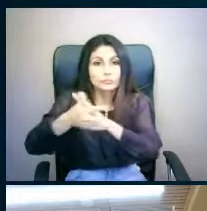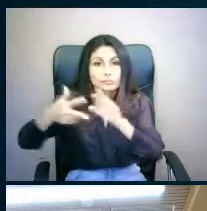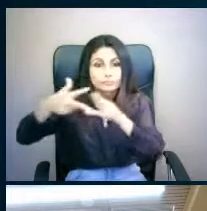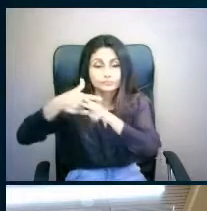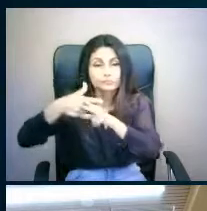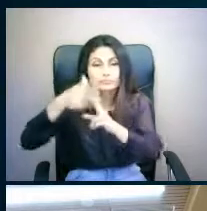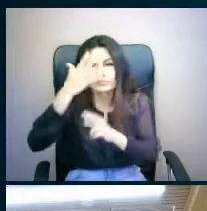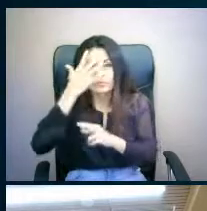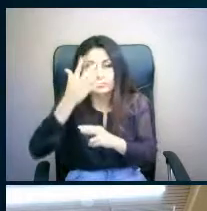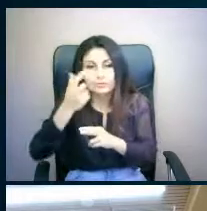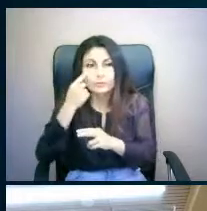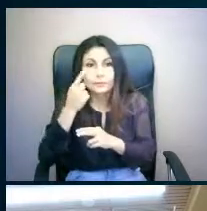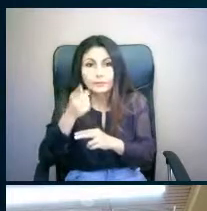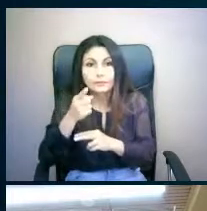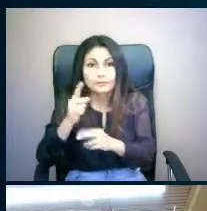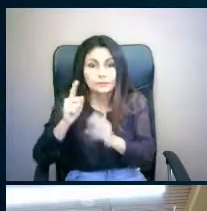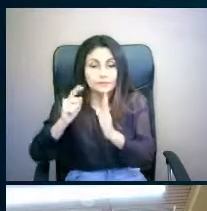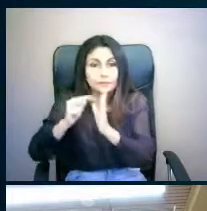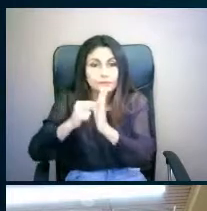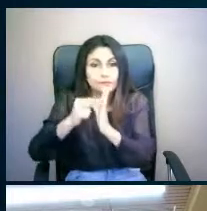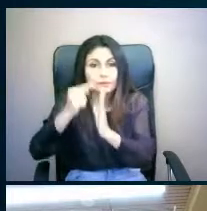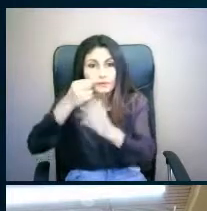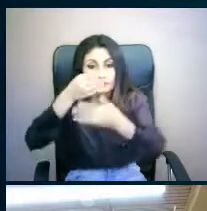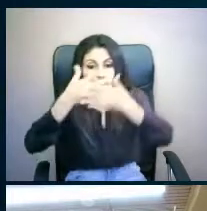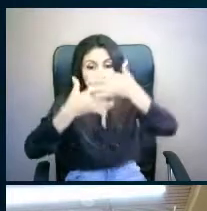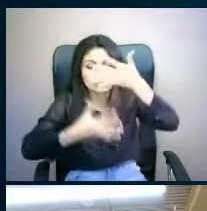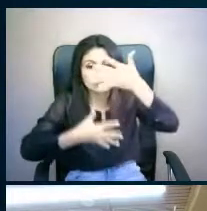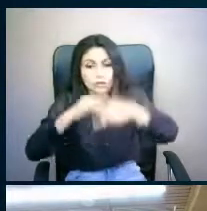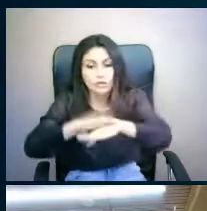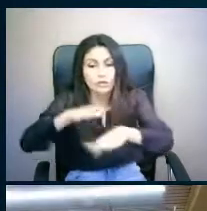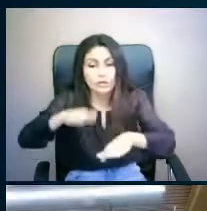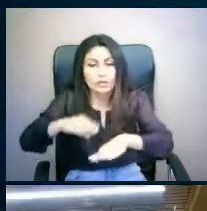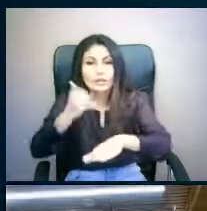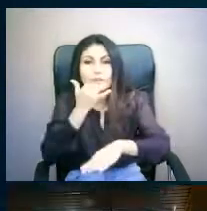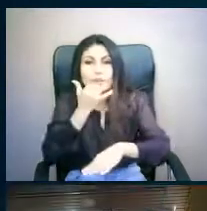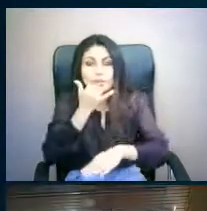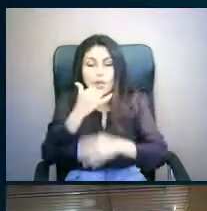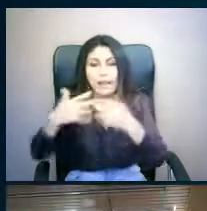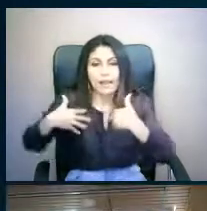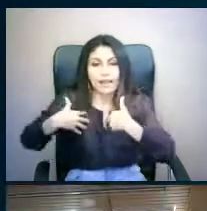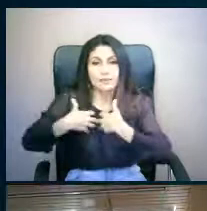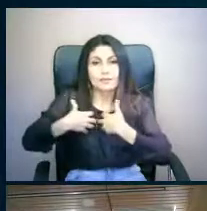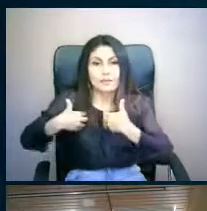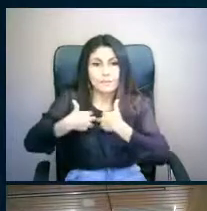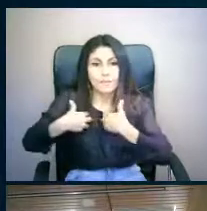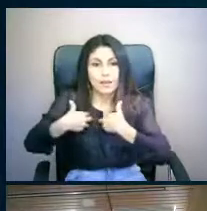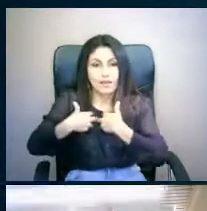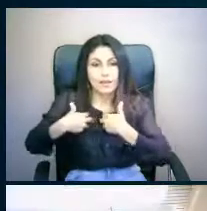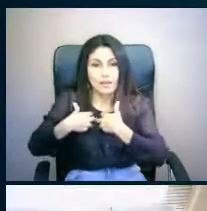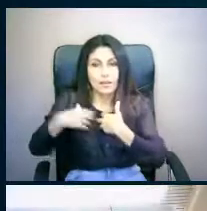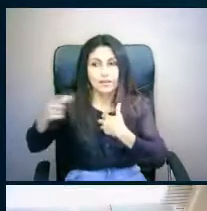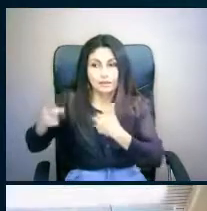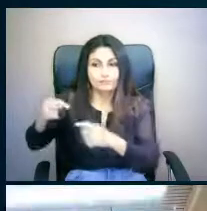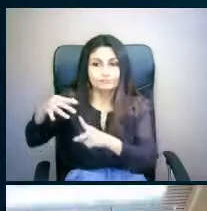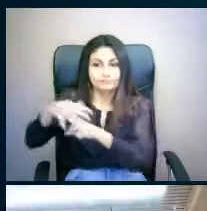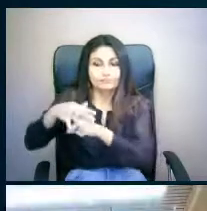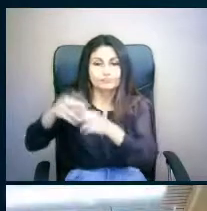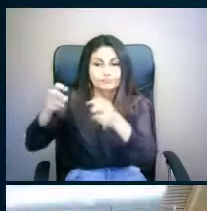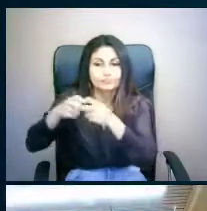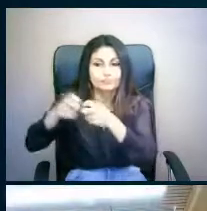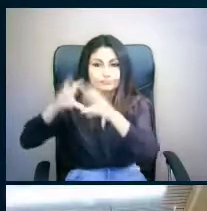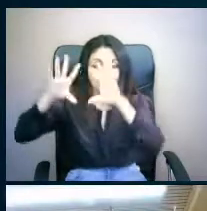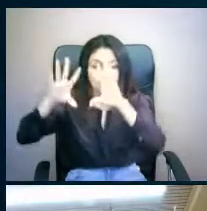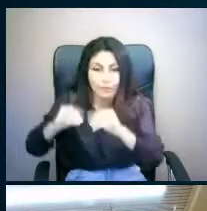ejemplo, esta en particular me indica que la causa fue un animal, que la duración fue de 2.61